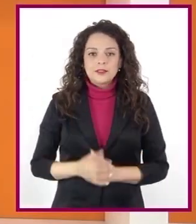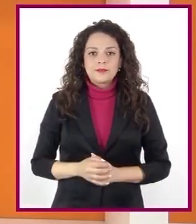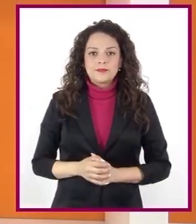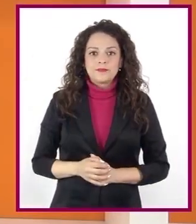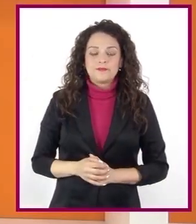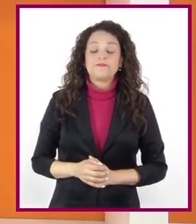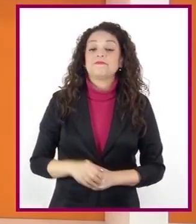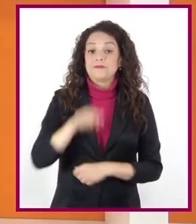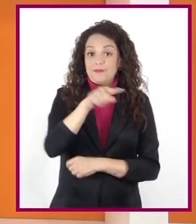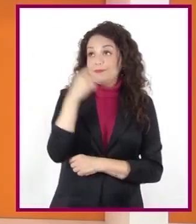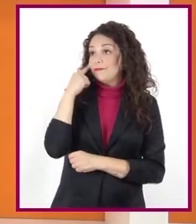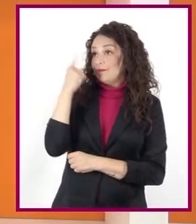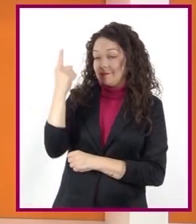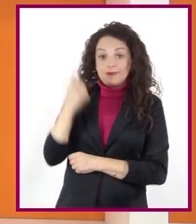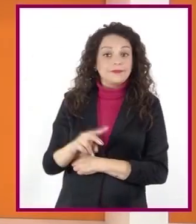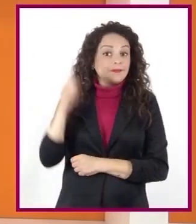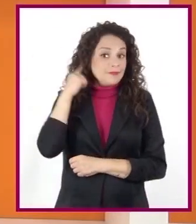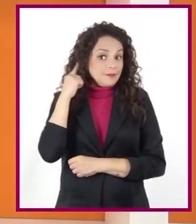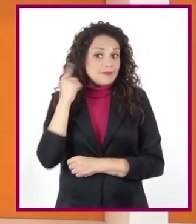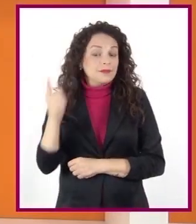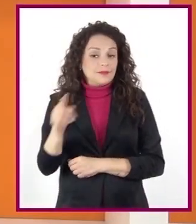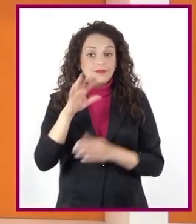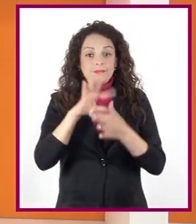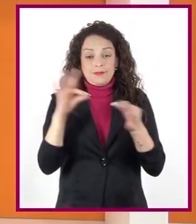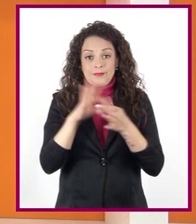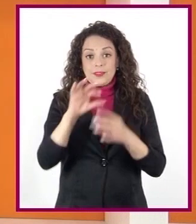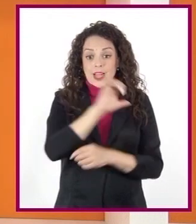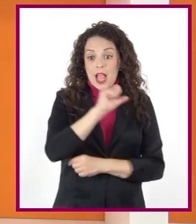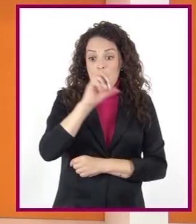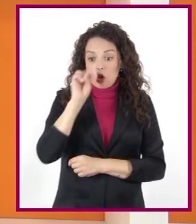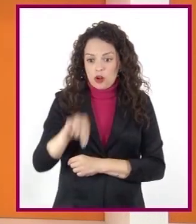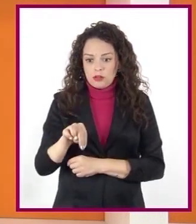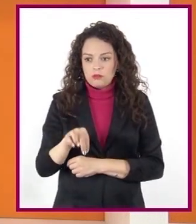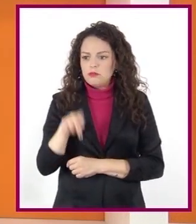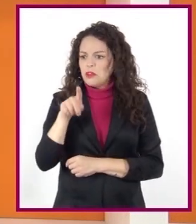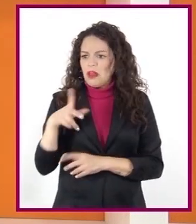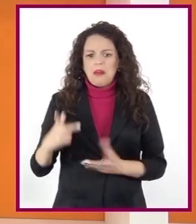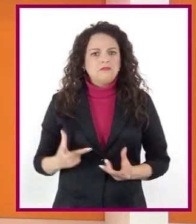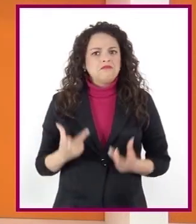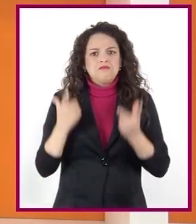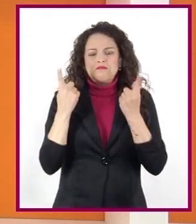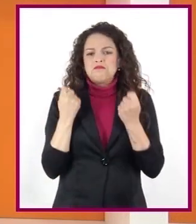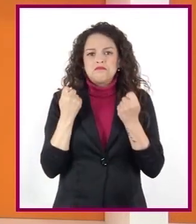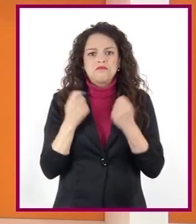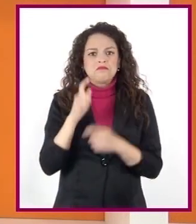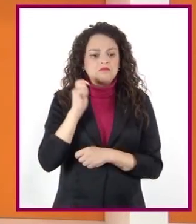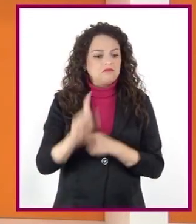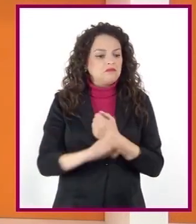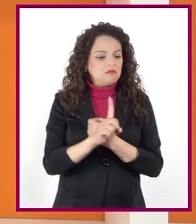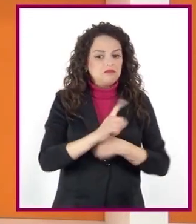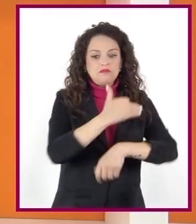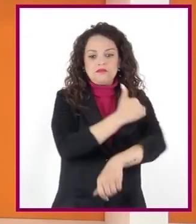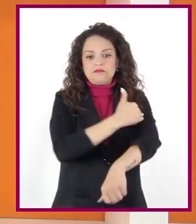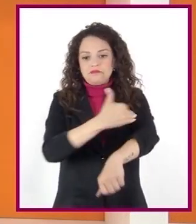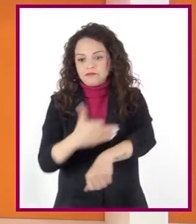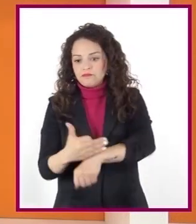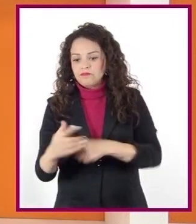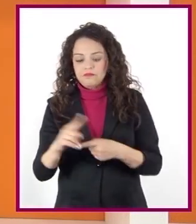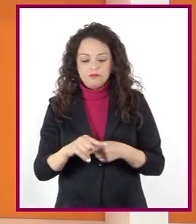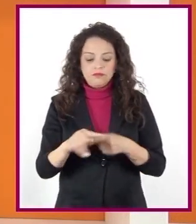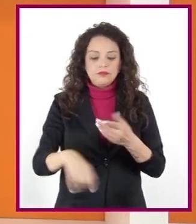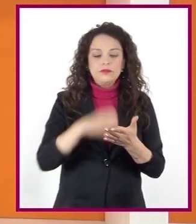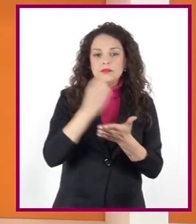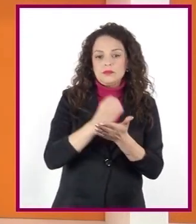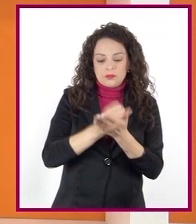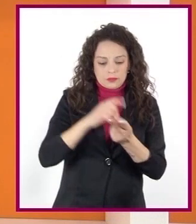y escuchamos, a Aarón no le importó que se hubiesen presentado condiciones familiares, económicas